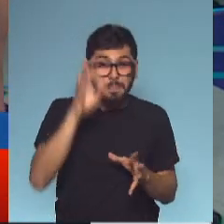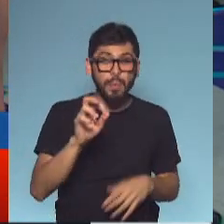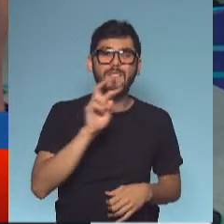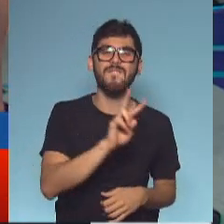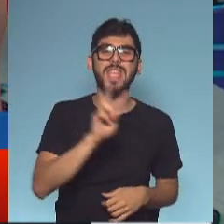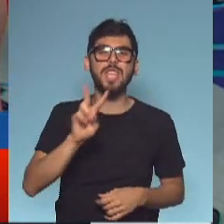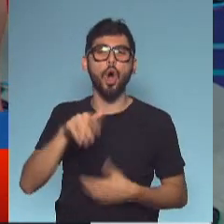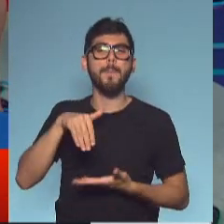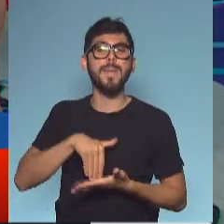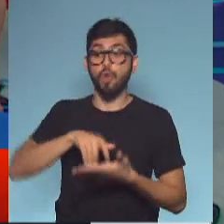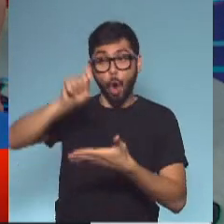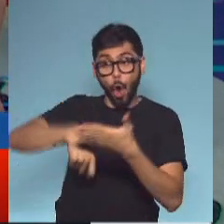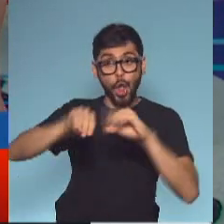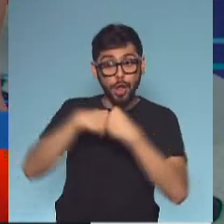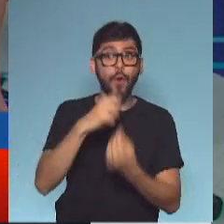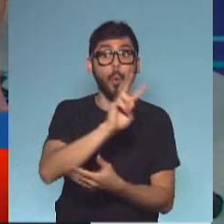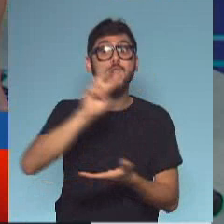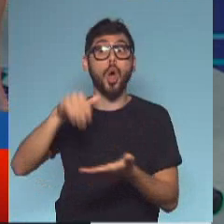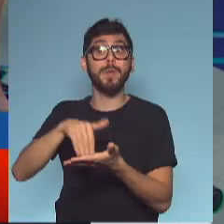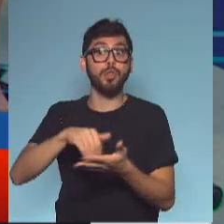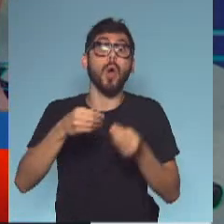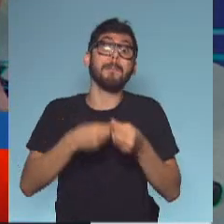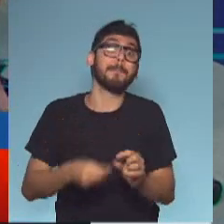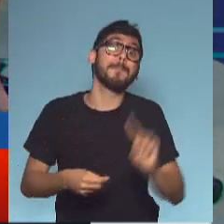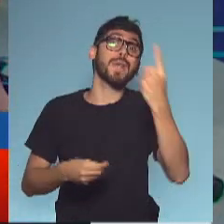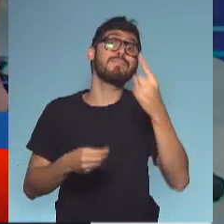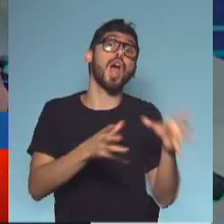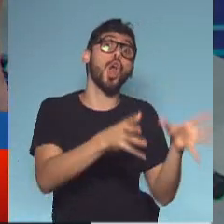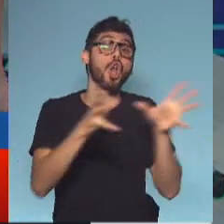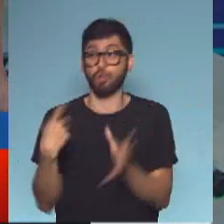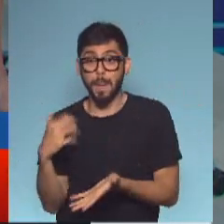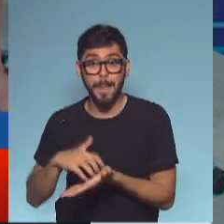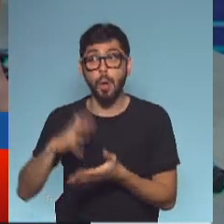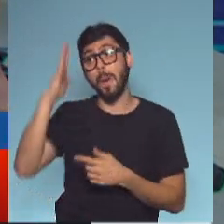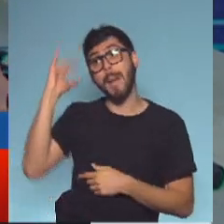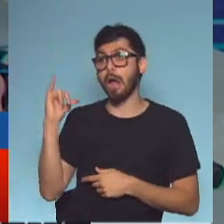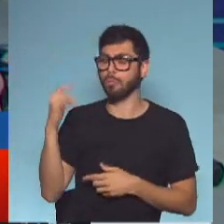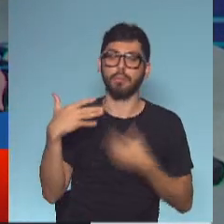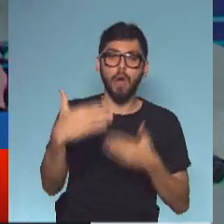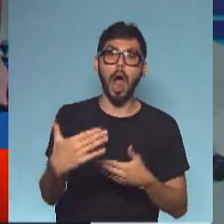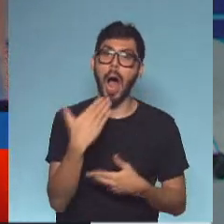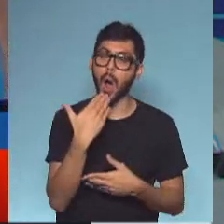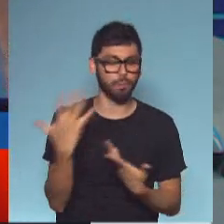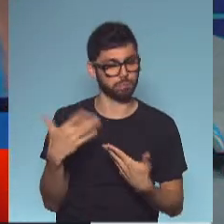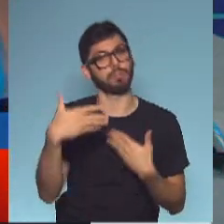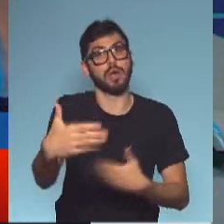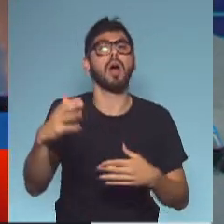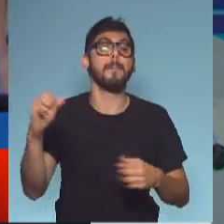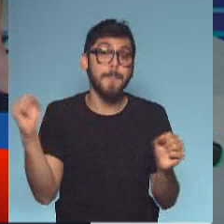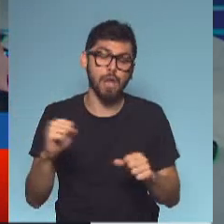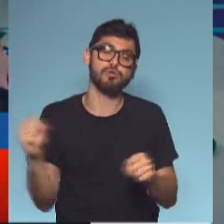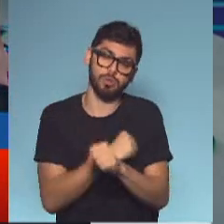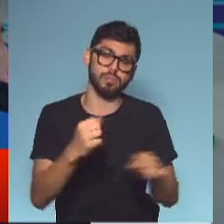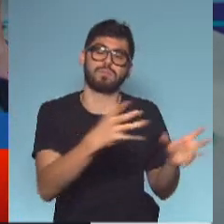22.400.000, que es el Bien. contrato total. Pero es Sí. el primer envío de algo que veníamos esperando. Primero era marzo, después era abril. Bueno, ahora ya sabemos que en mayo va a llegar esta cantidad, que es